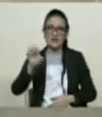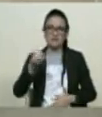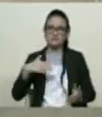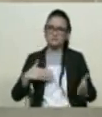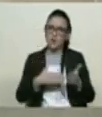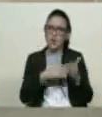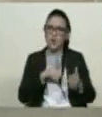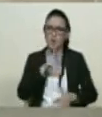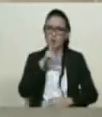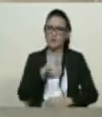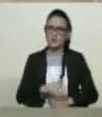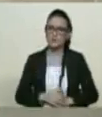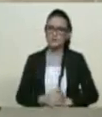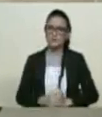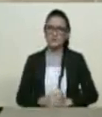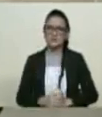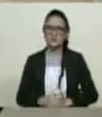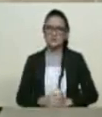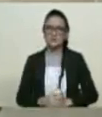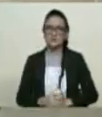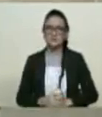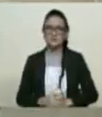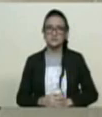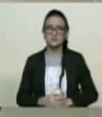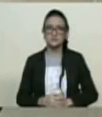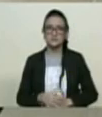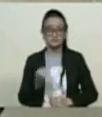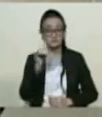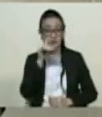Teníamos un pequeño micro que no da cuenta